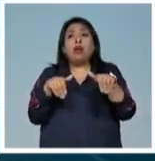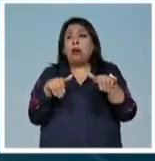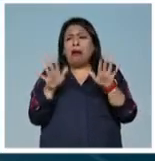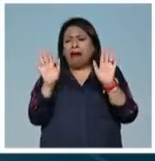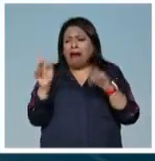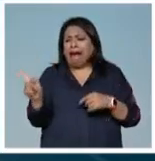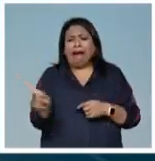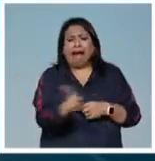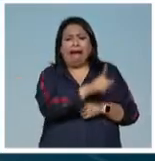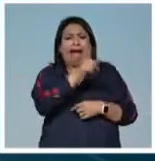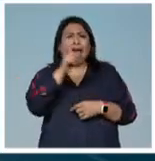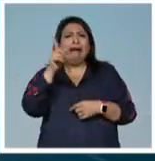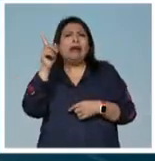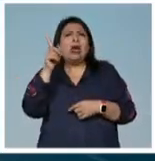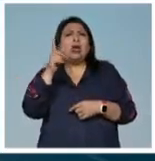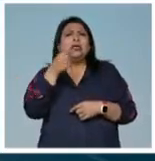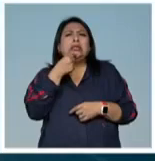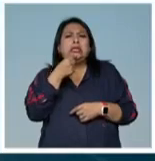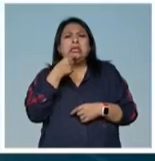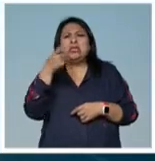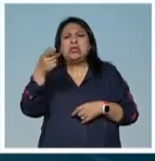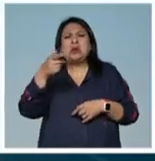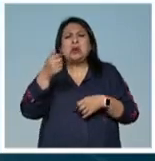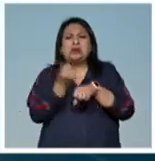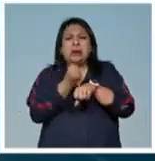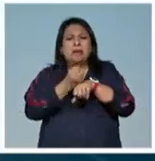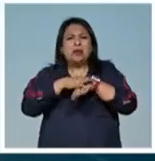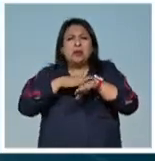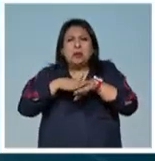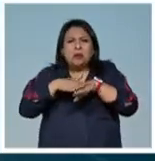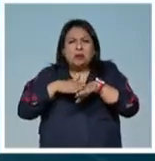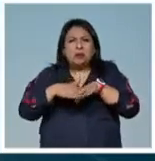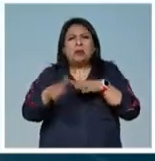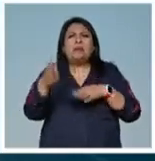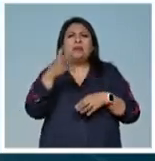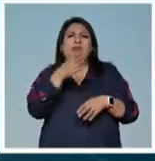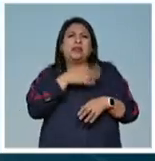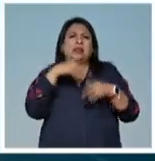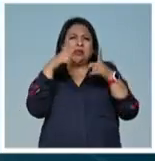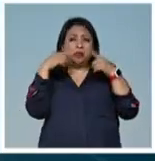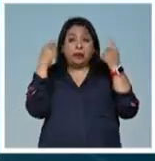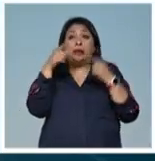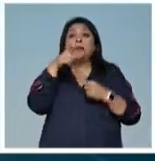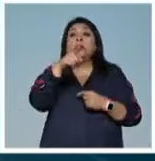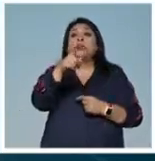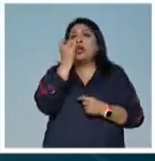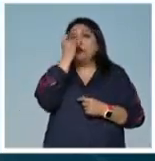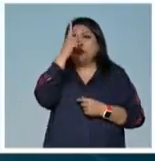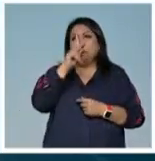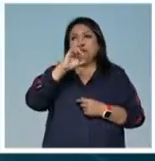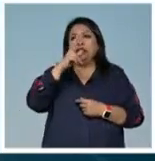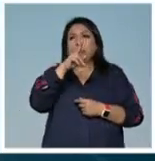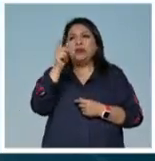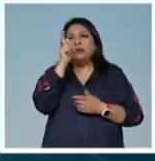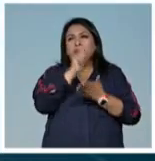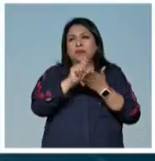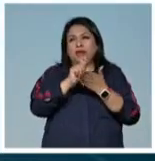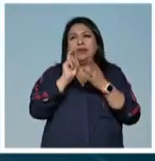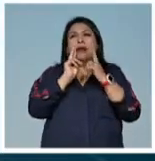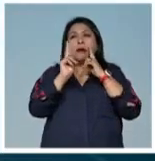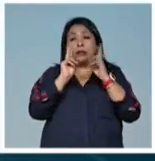que iba pasando, un chavito que es un bolero, un hijo de Zapata. El autor de Pancho Villa, una biografía